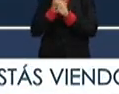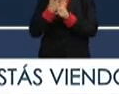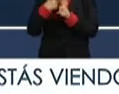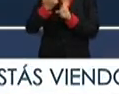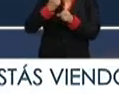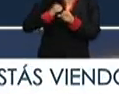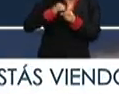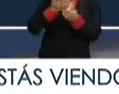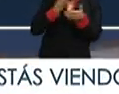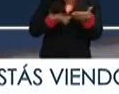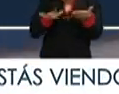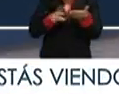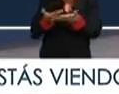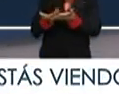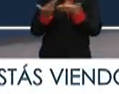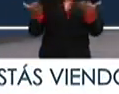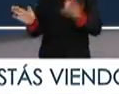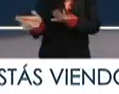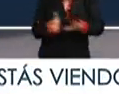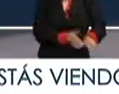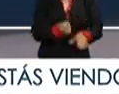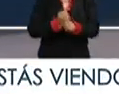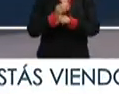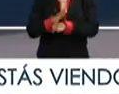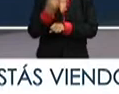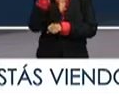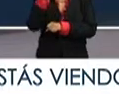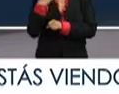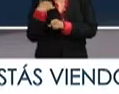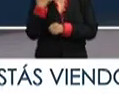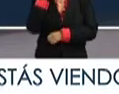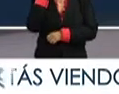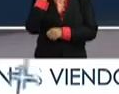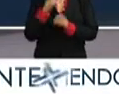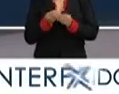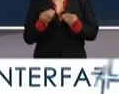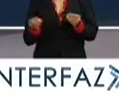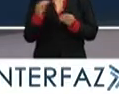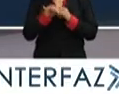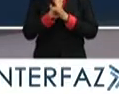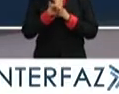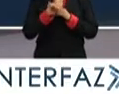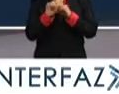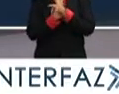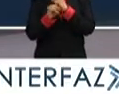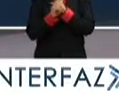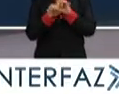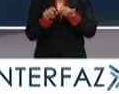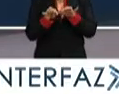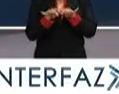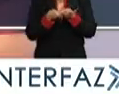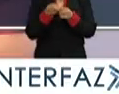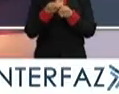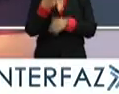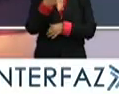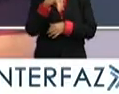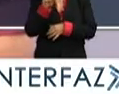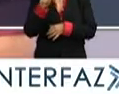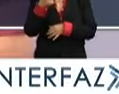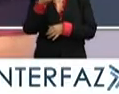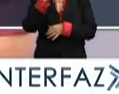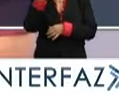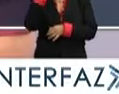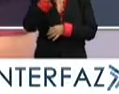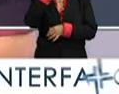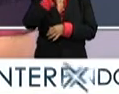Hoy la información no entra más que uno en un buscador, bueno, por no decir Google, ya,